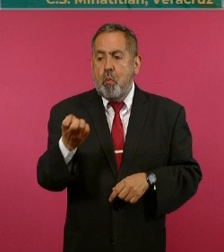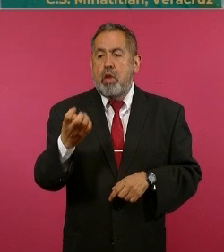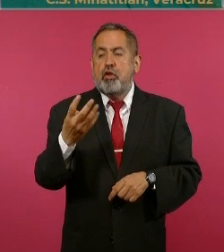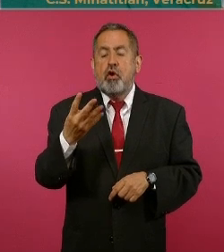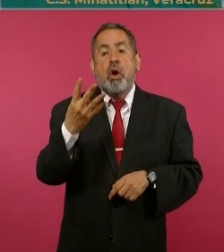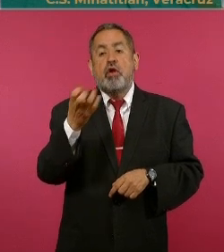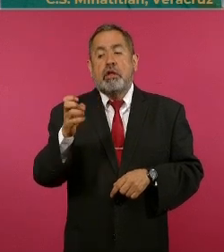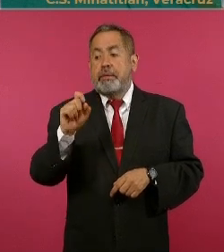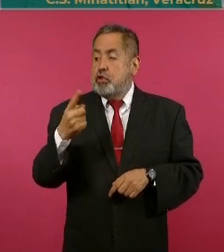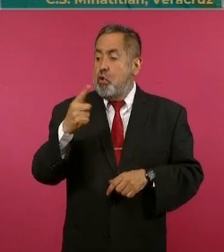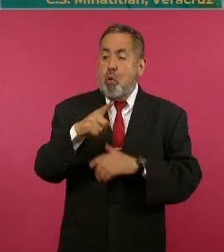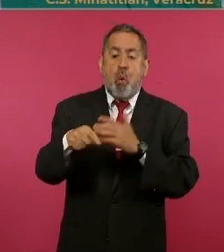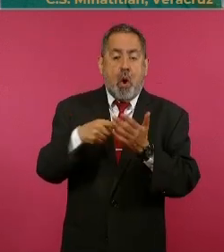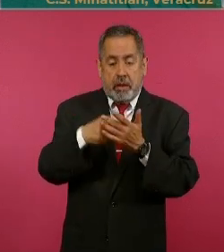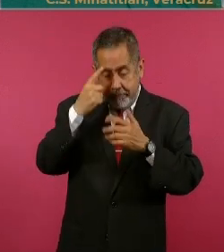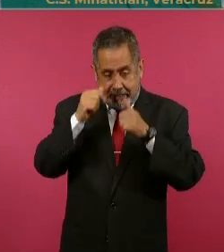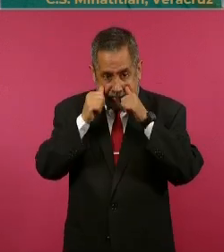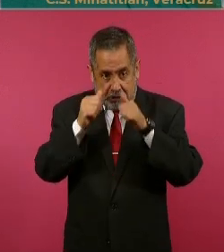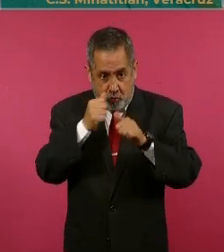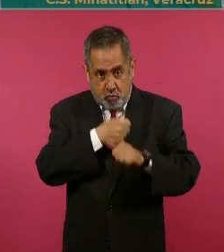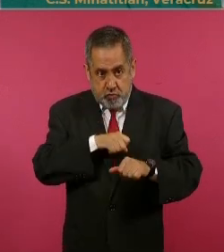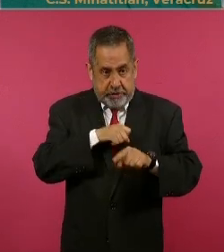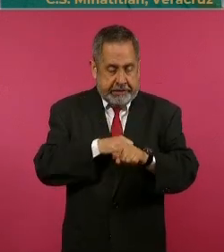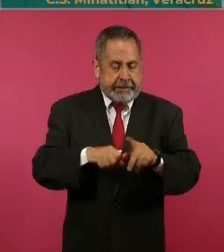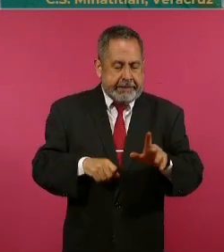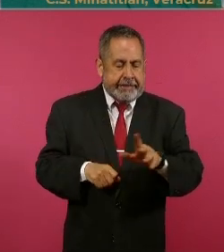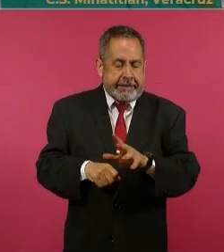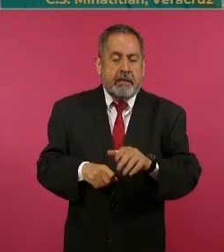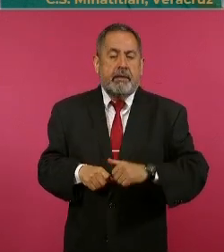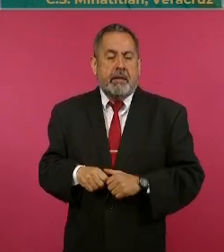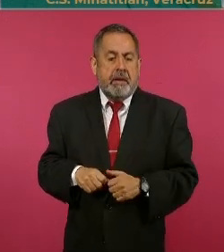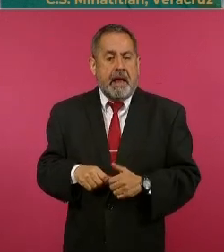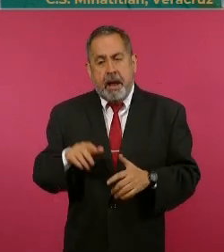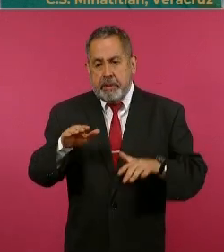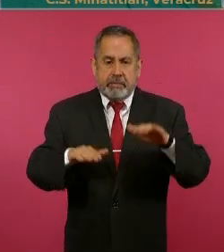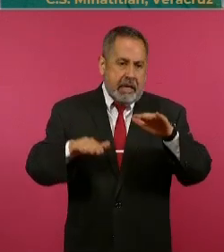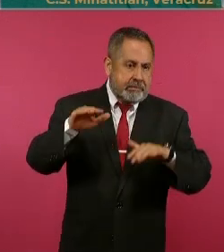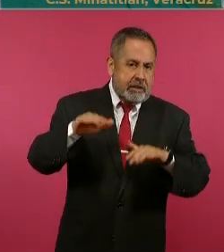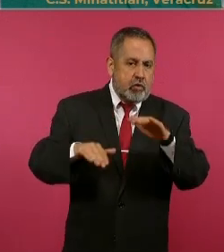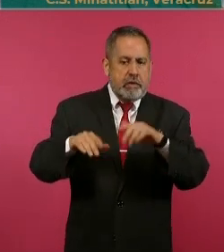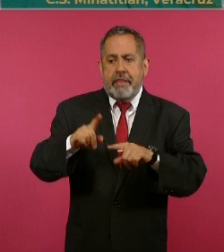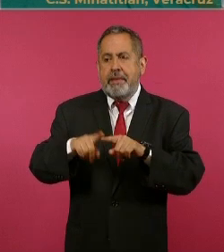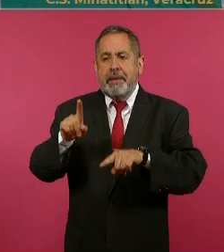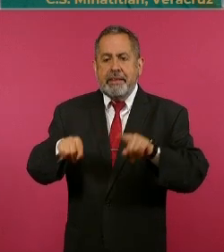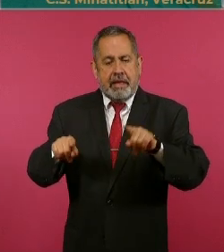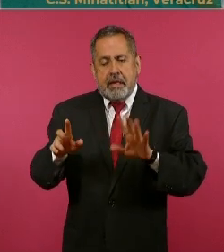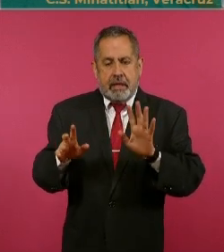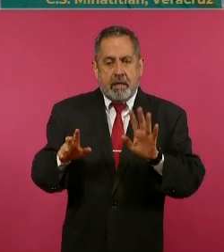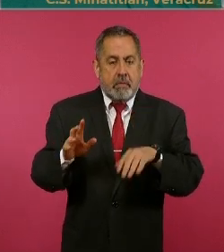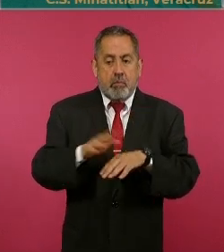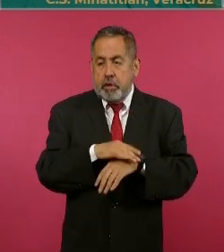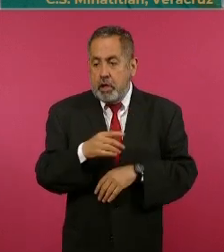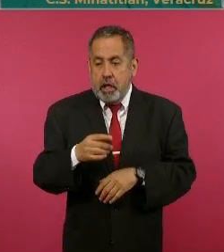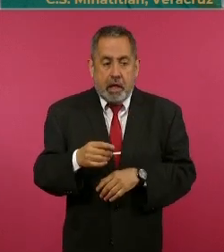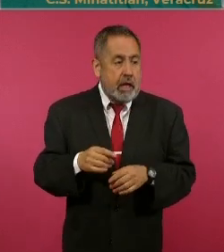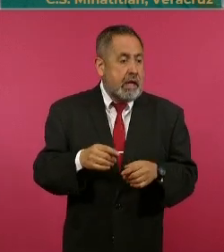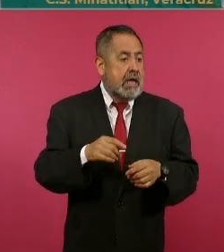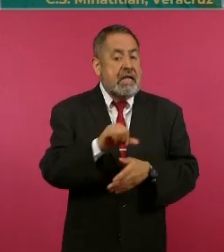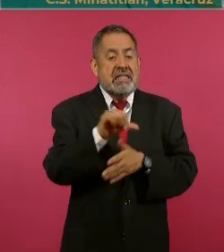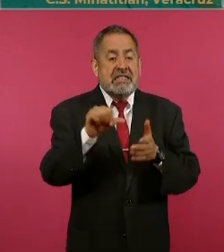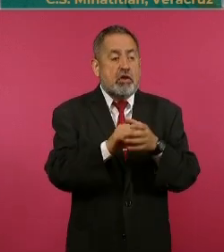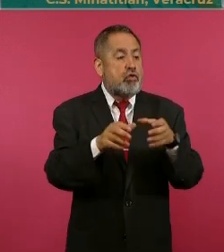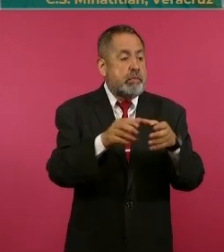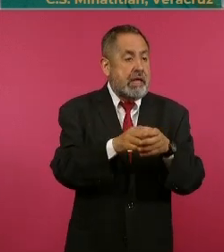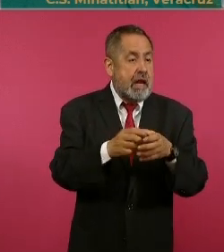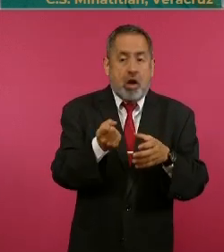422 centros de salud. Como ven, en algunos casos son más médicos que centros de salud porque se está